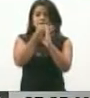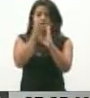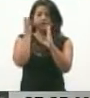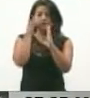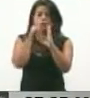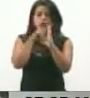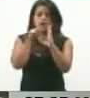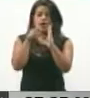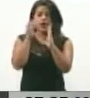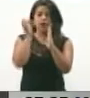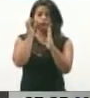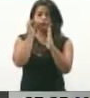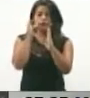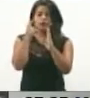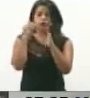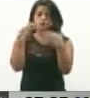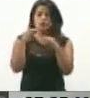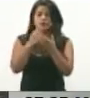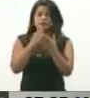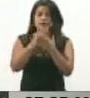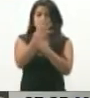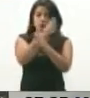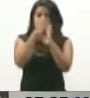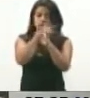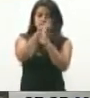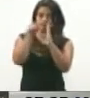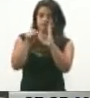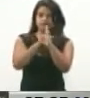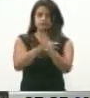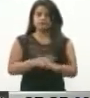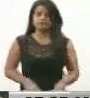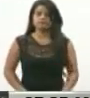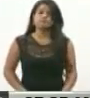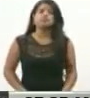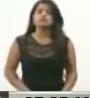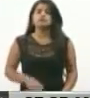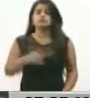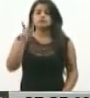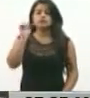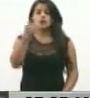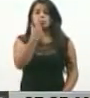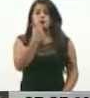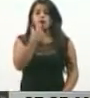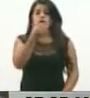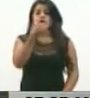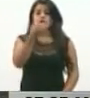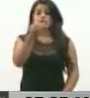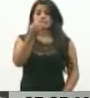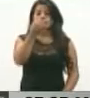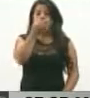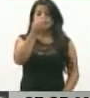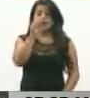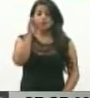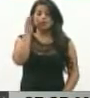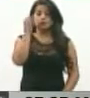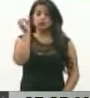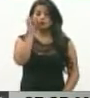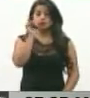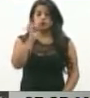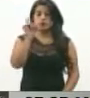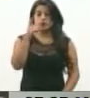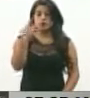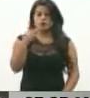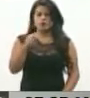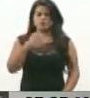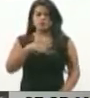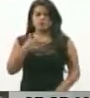se dividen en cuatro, ajá, por aquí está. Muy bien, rojo, verde, amarillo y azul, que nuevamente lo tenemos en muchos de nuestros controles,